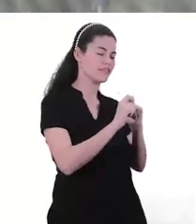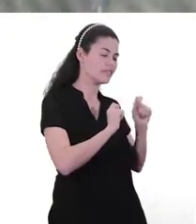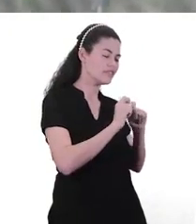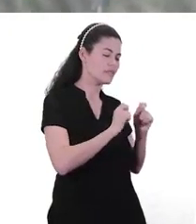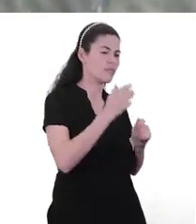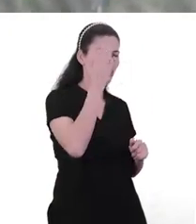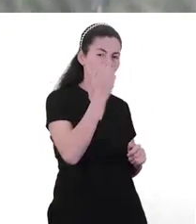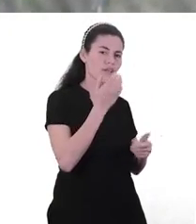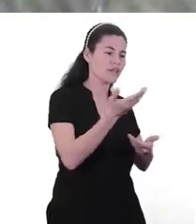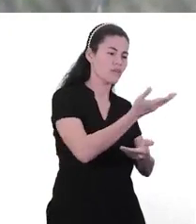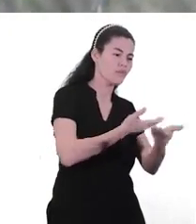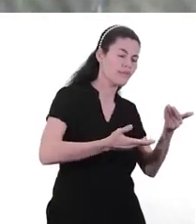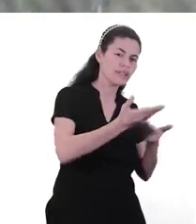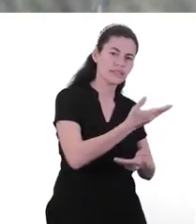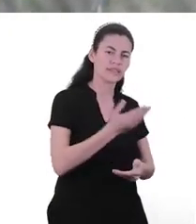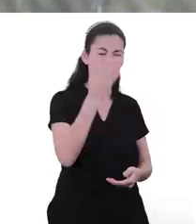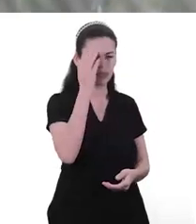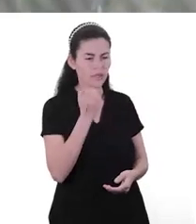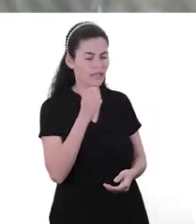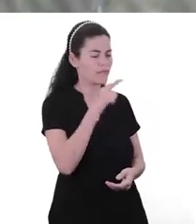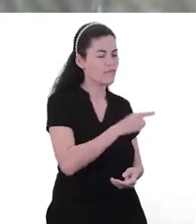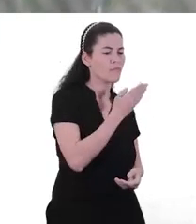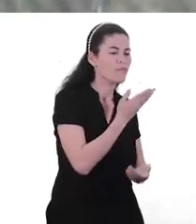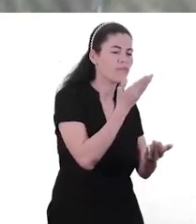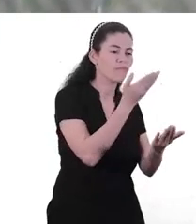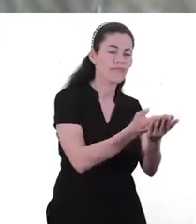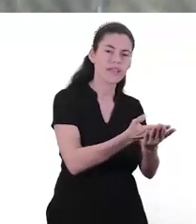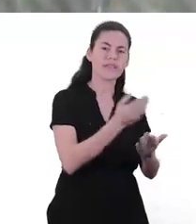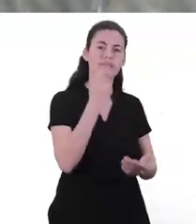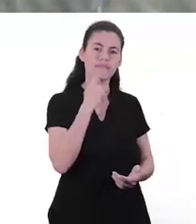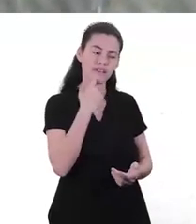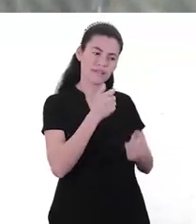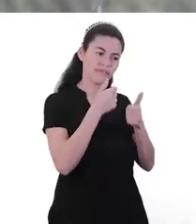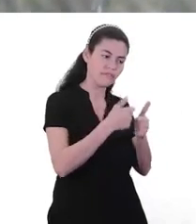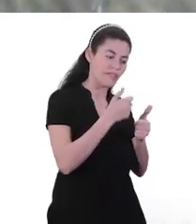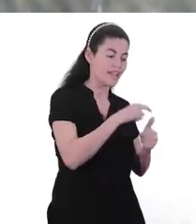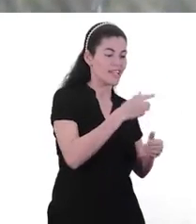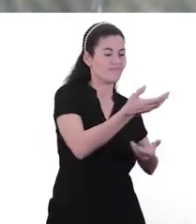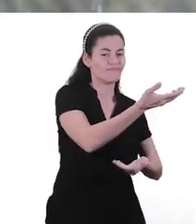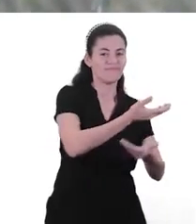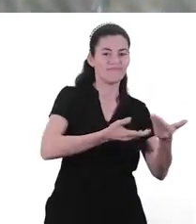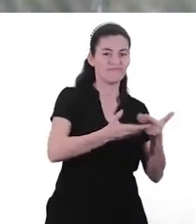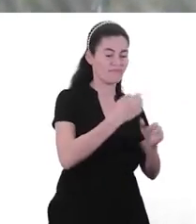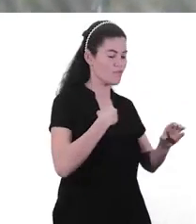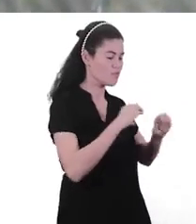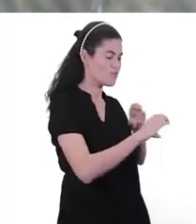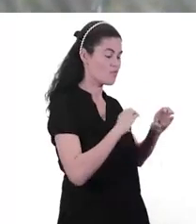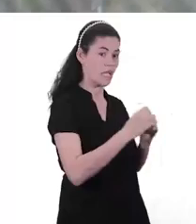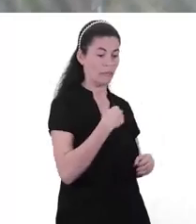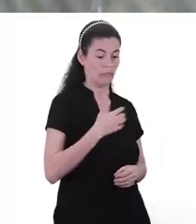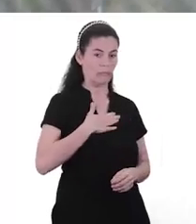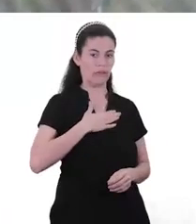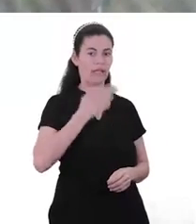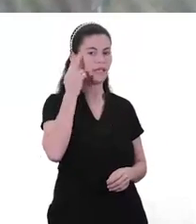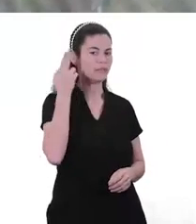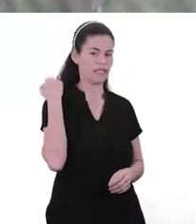cuesta compartir con nosotros? ¿Verdad? ¿Por qué te cuesta pedirme bien las cosas? ¿Verdad? Entonces, no hace falta que vos le hables de tu experiencia, sino